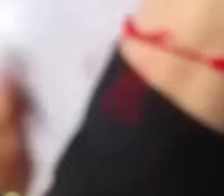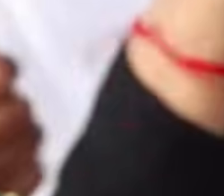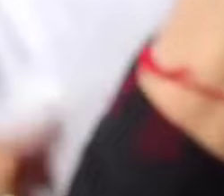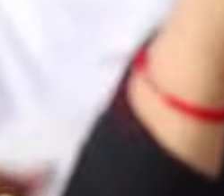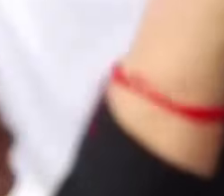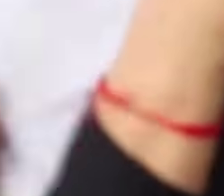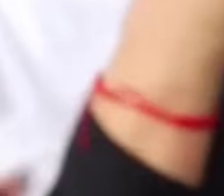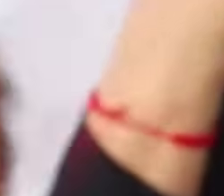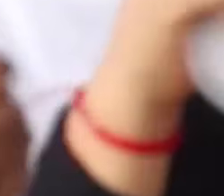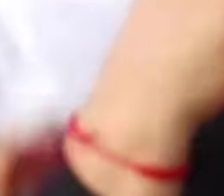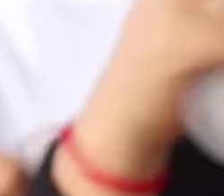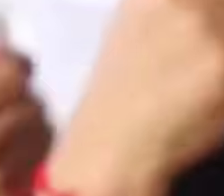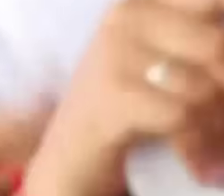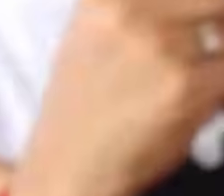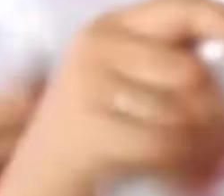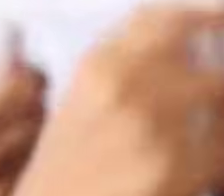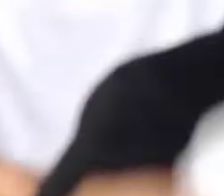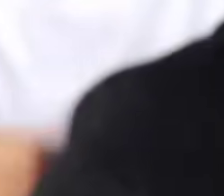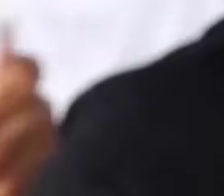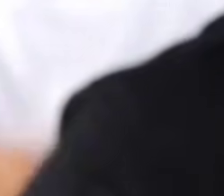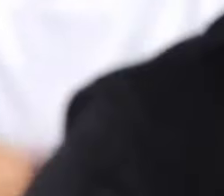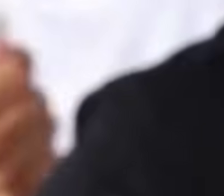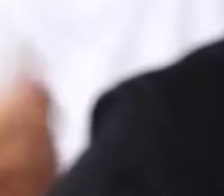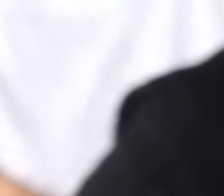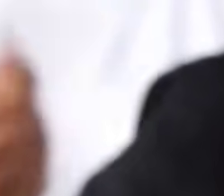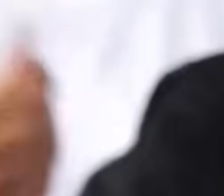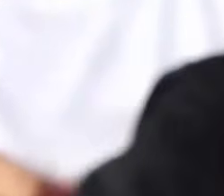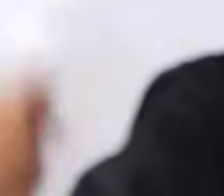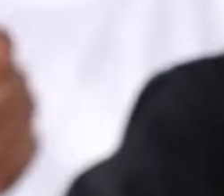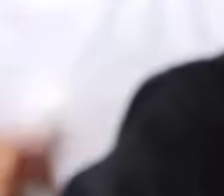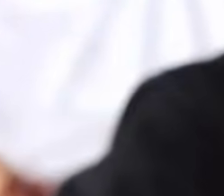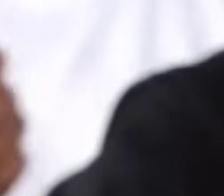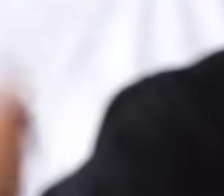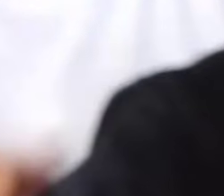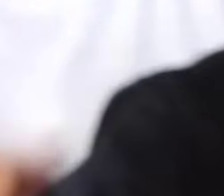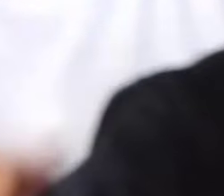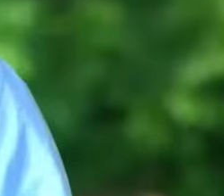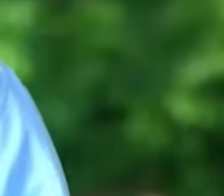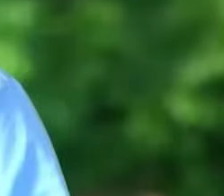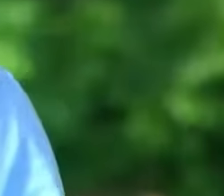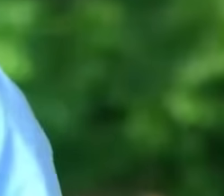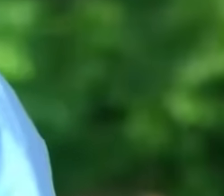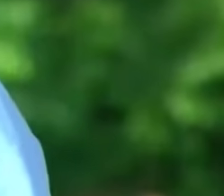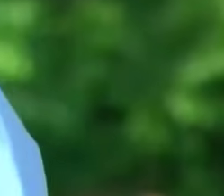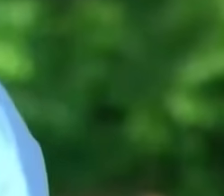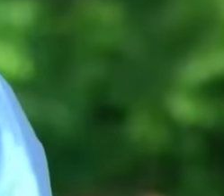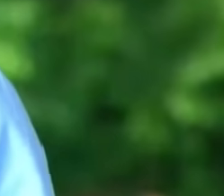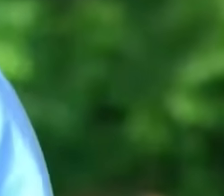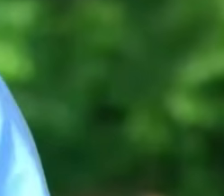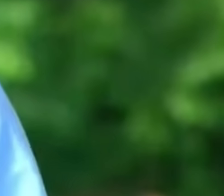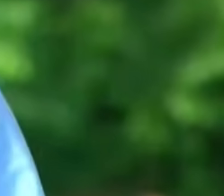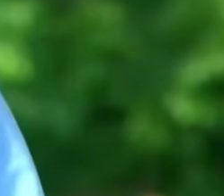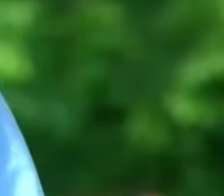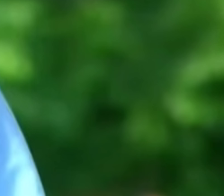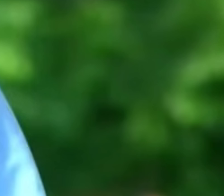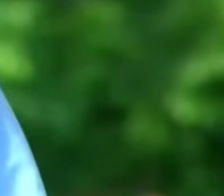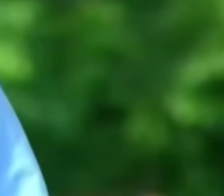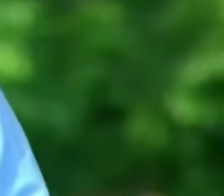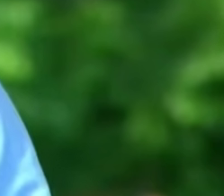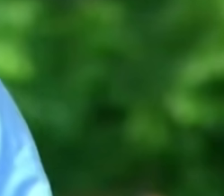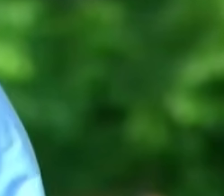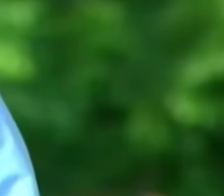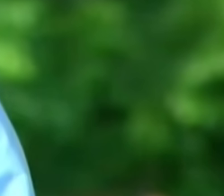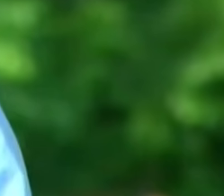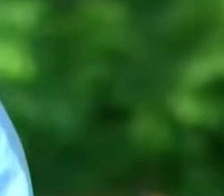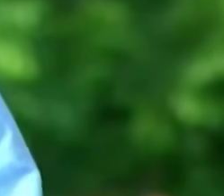a que fuéramos a hacer presencia y posesión, donde aquellos que tenían la tierra,